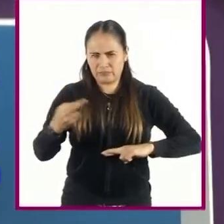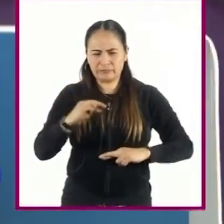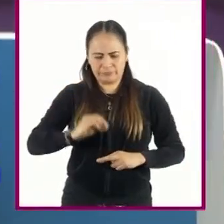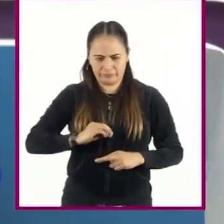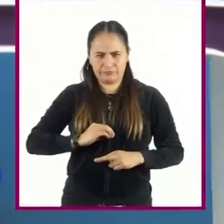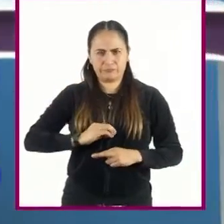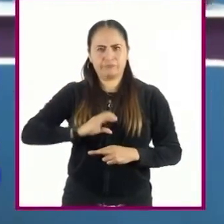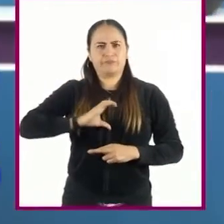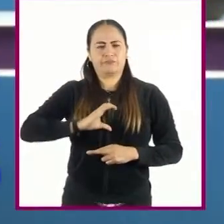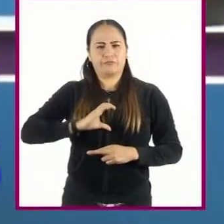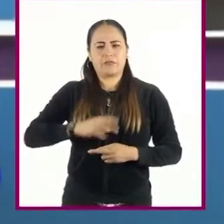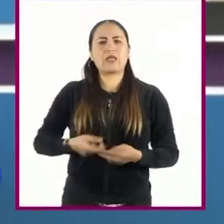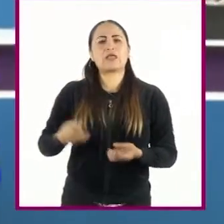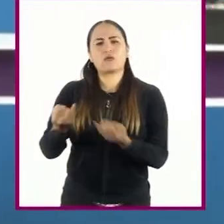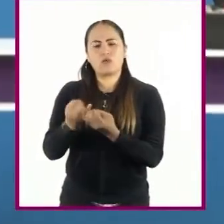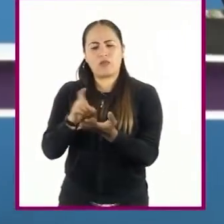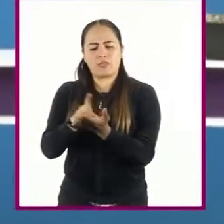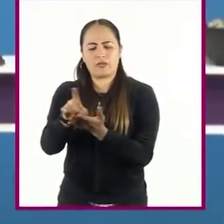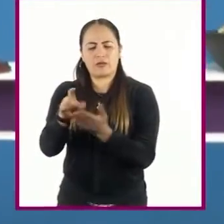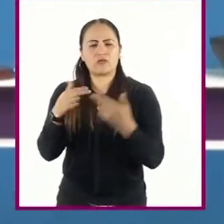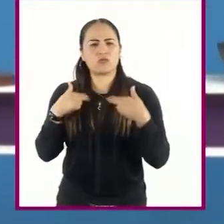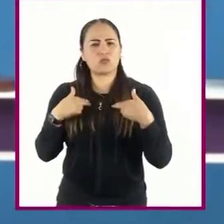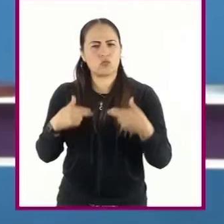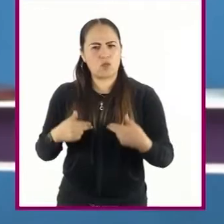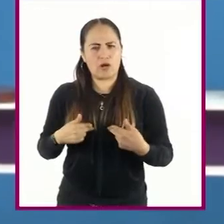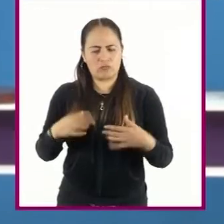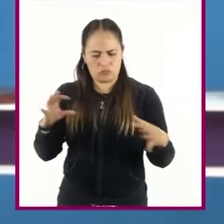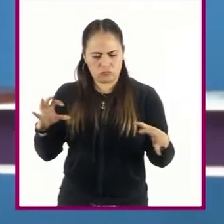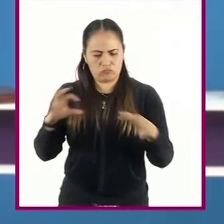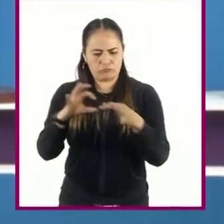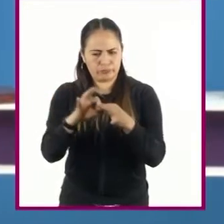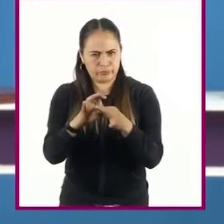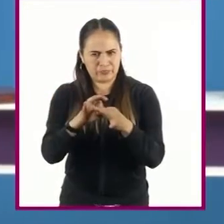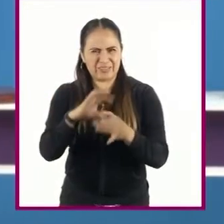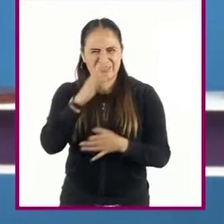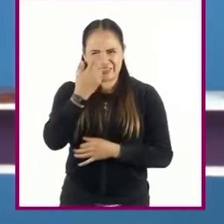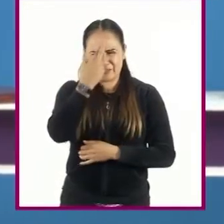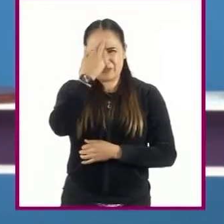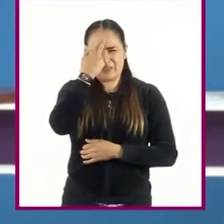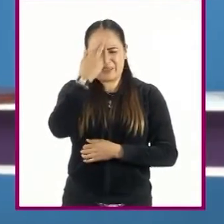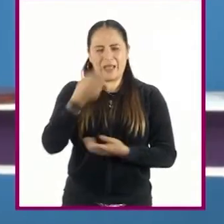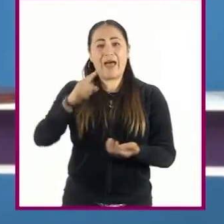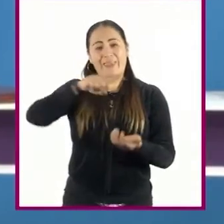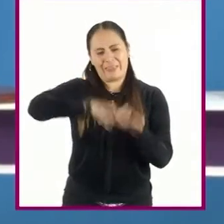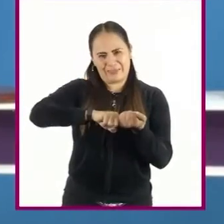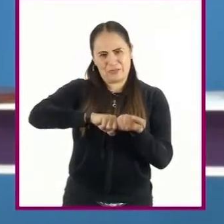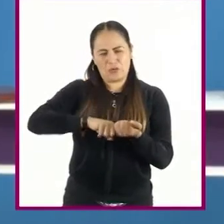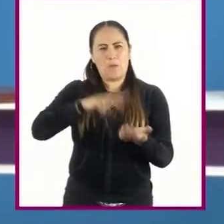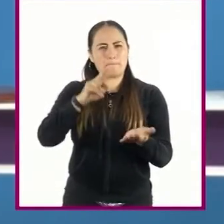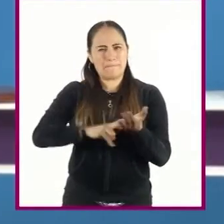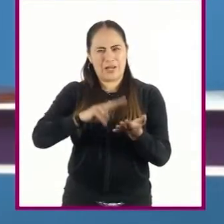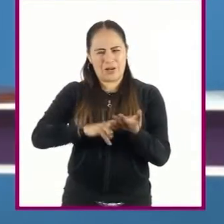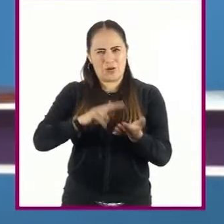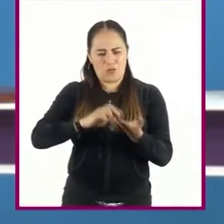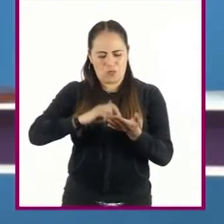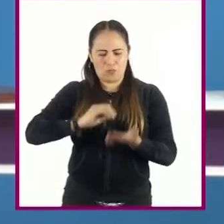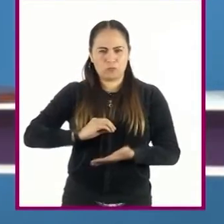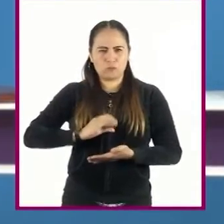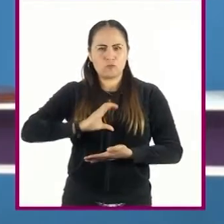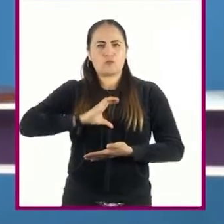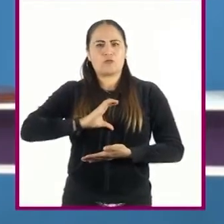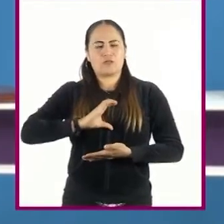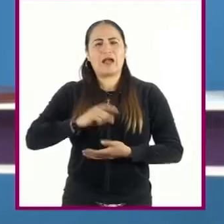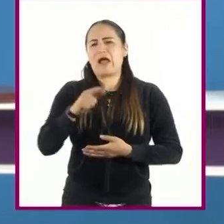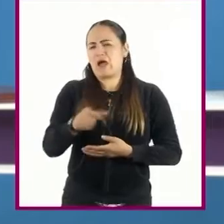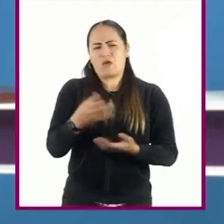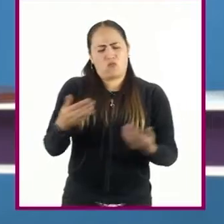y derechos humanos. Como ya habrán recordado, la dignidad es la valía que posee un individuo por el simple